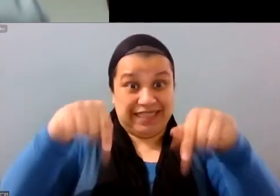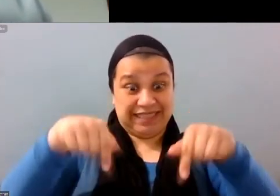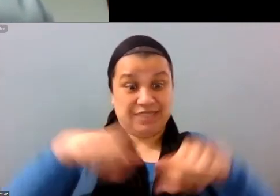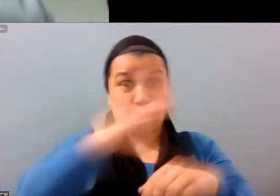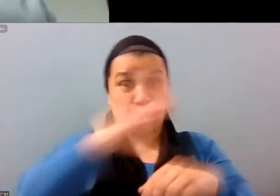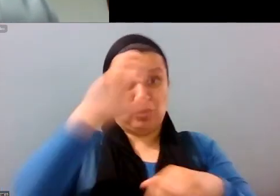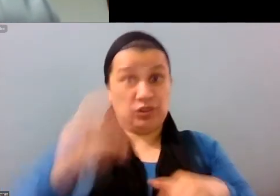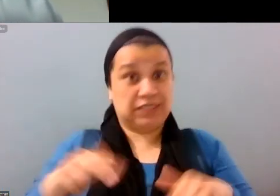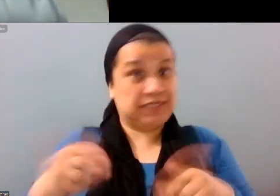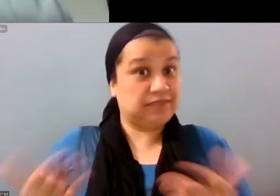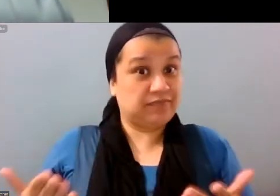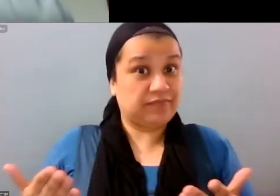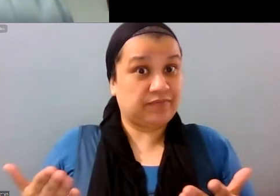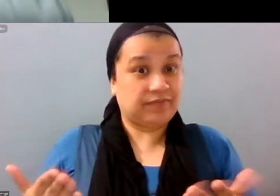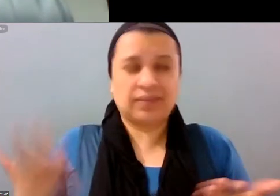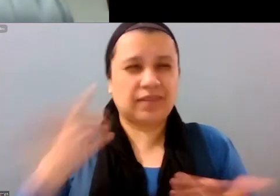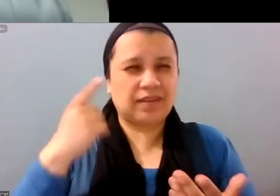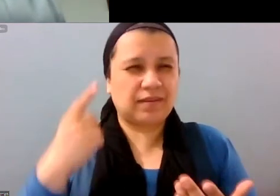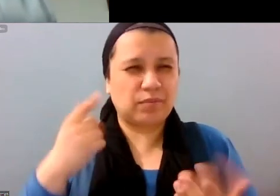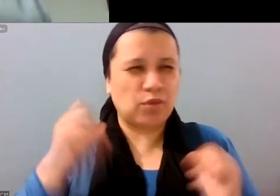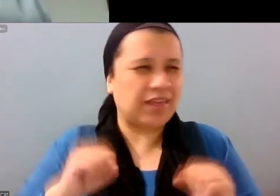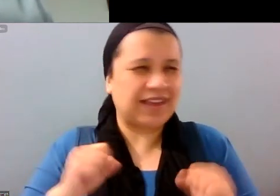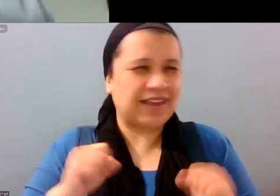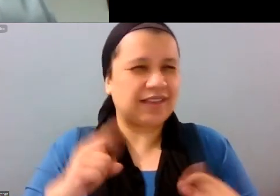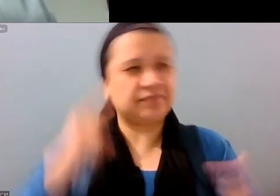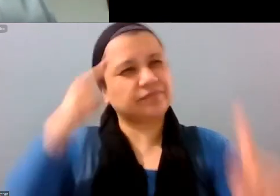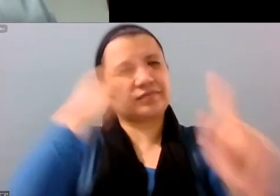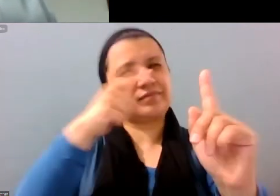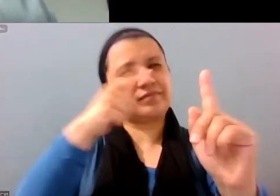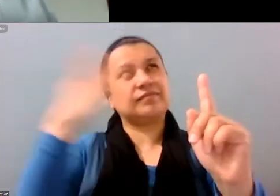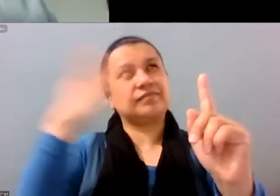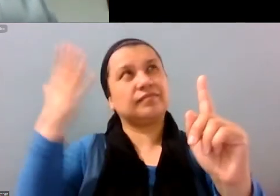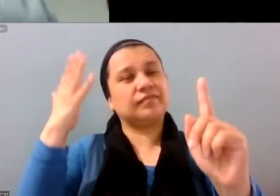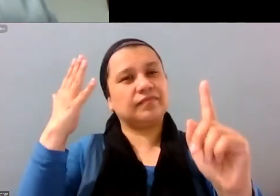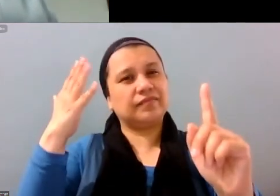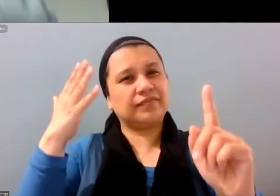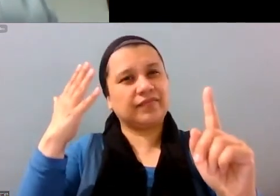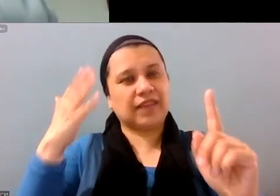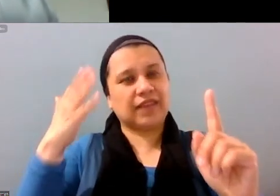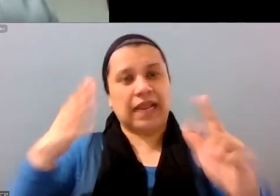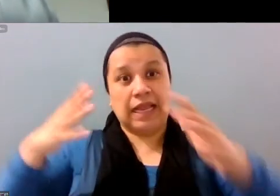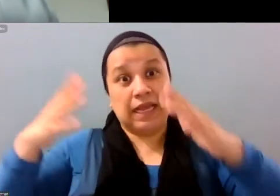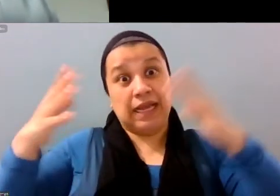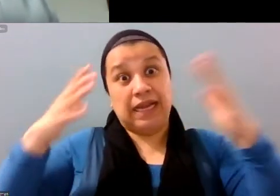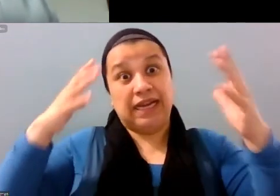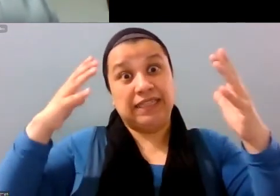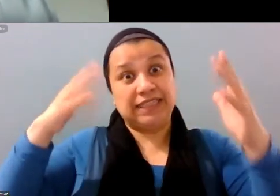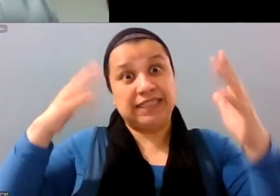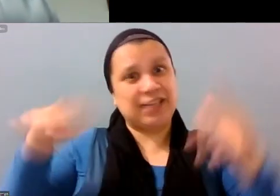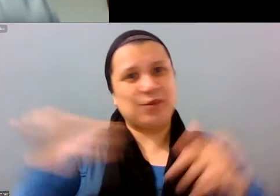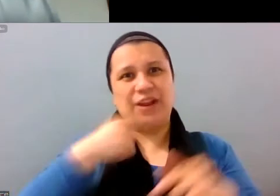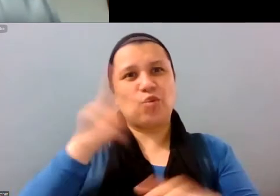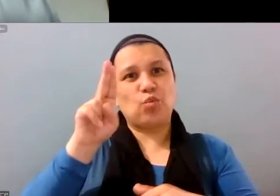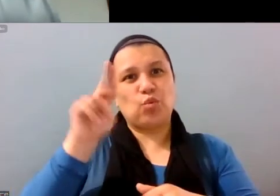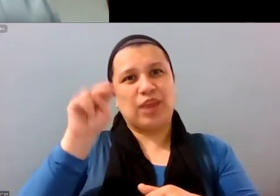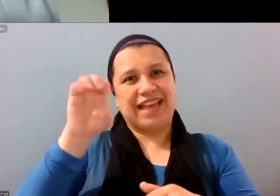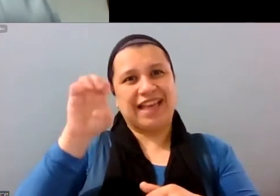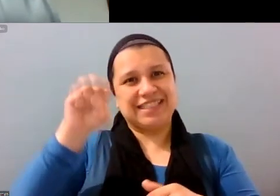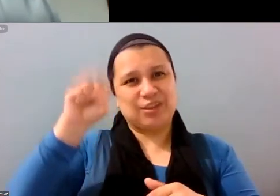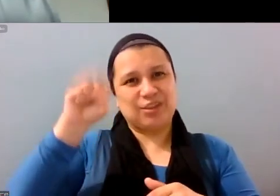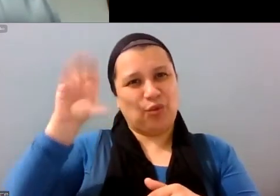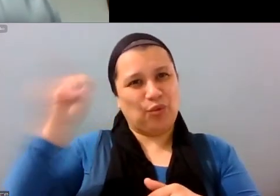logre aspirar a que se cumplan los grandes pilares que dice la UNESCO que tienen que identificar los sistemas